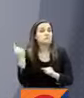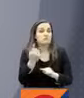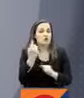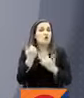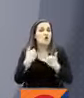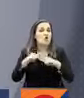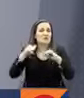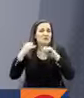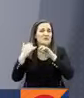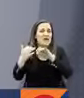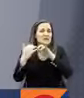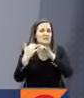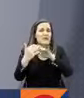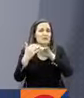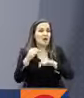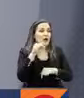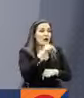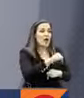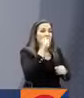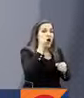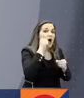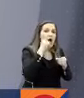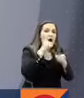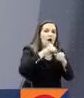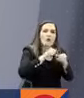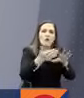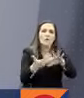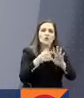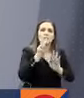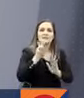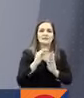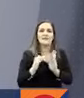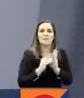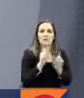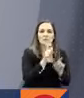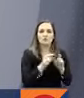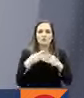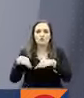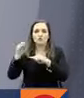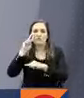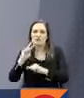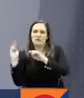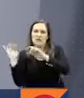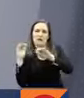son cerca de 7.000 los desplazados que huyen del horror de los combates.